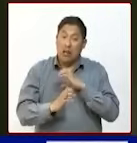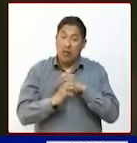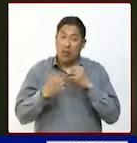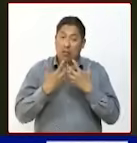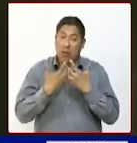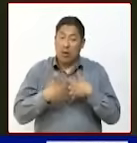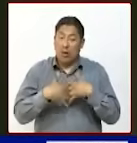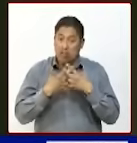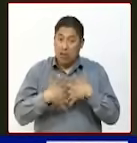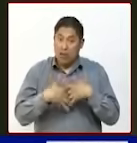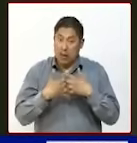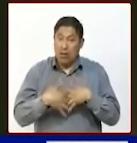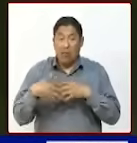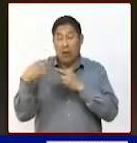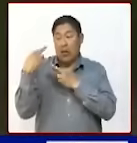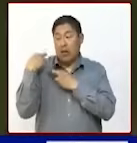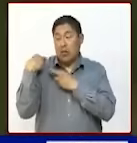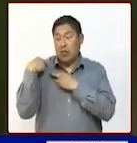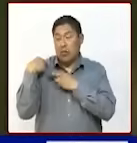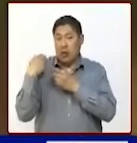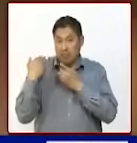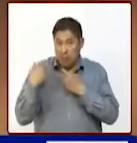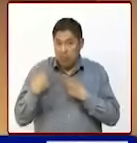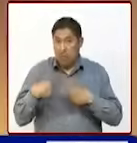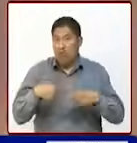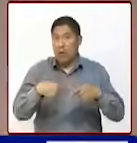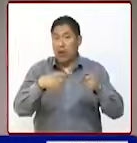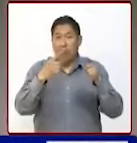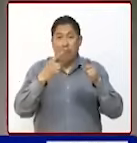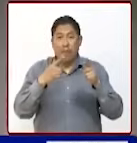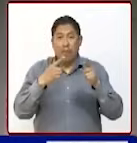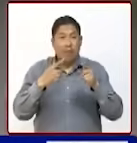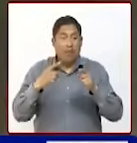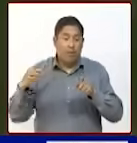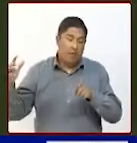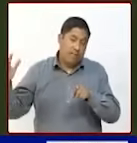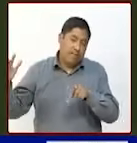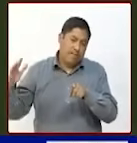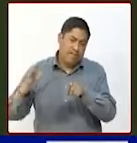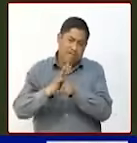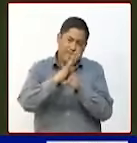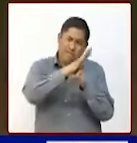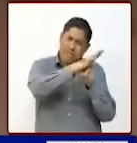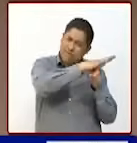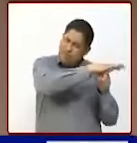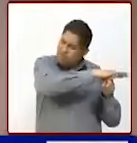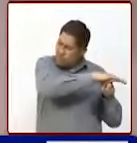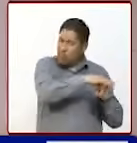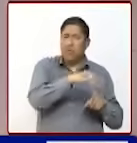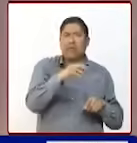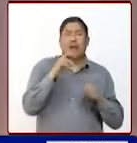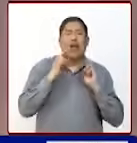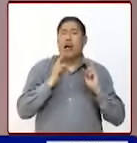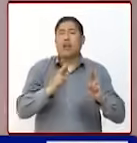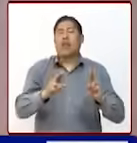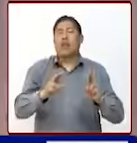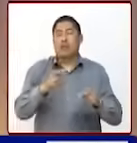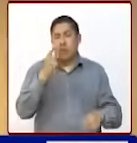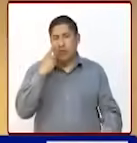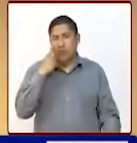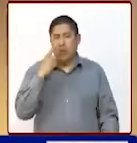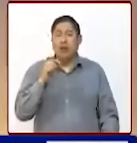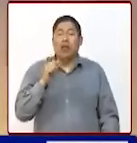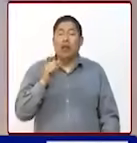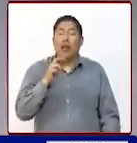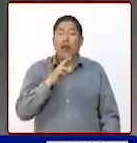empresa transportadora encargada de trasladar el material censal fue arrastrada por el aumento de caudal en el río conocido